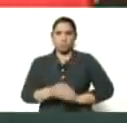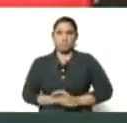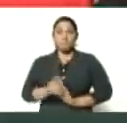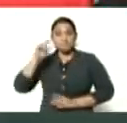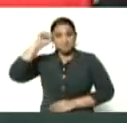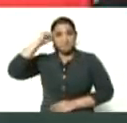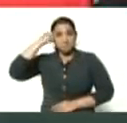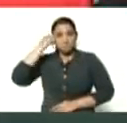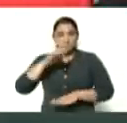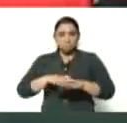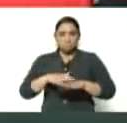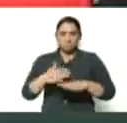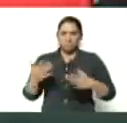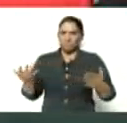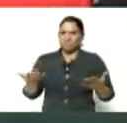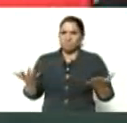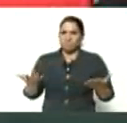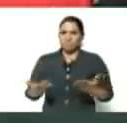recordaba porque